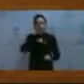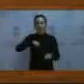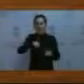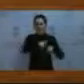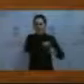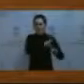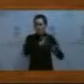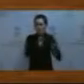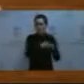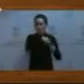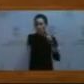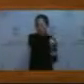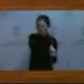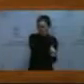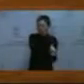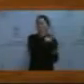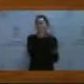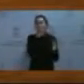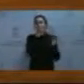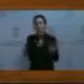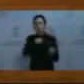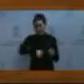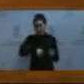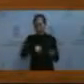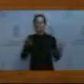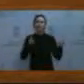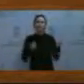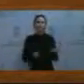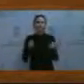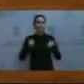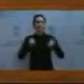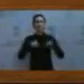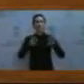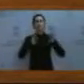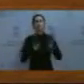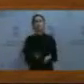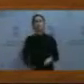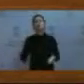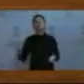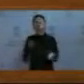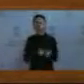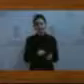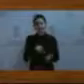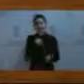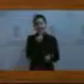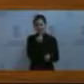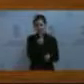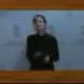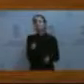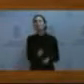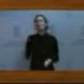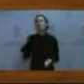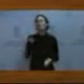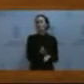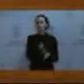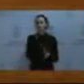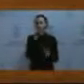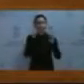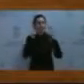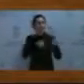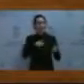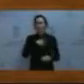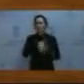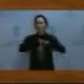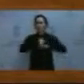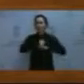esta unidad. Aquí también se mencionó de forma reiterada. Es más, lo dijimos y lo reiteramos. Es insostenible que un jefe de servicio